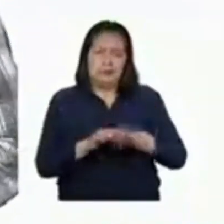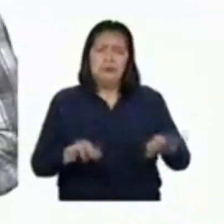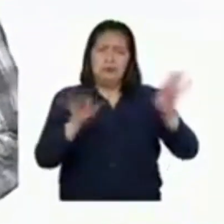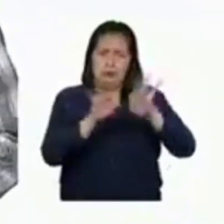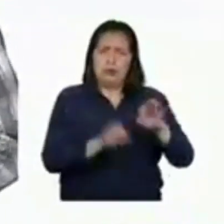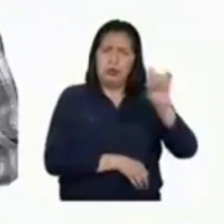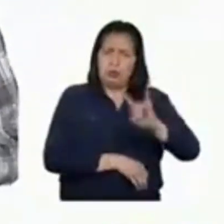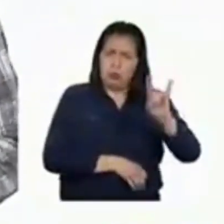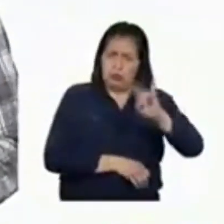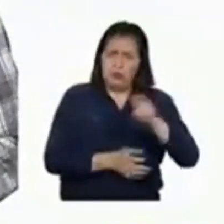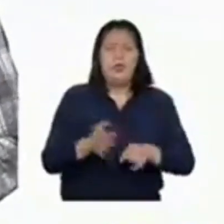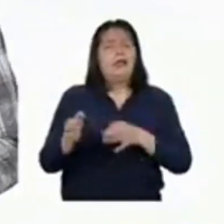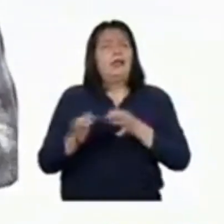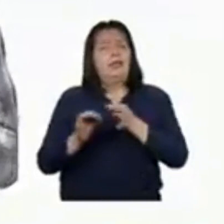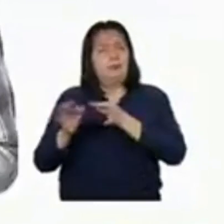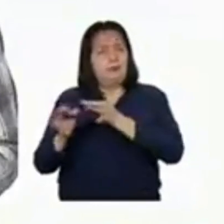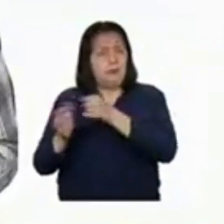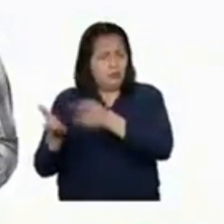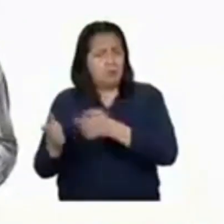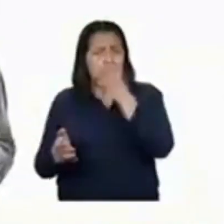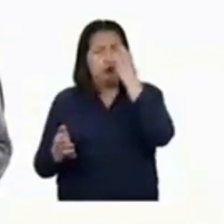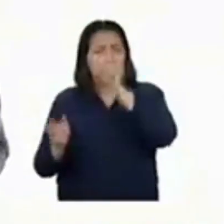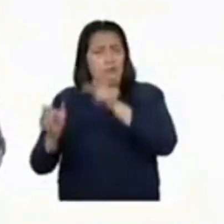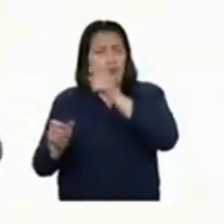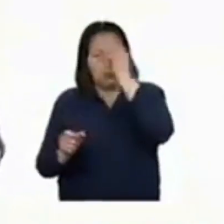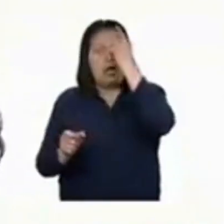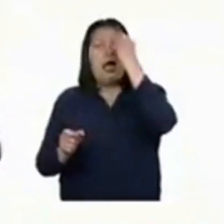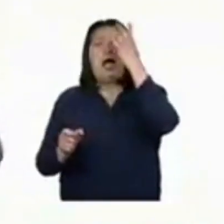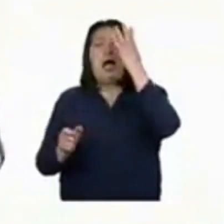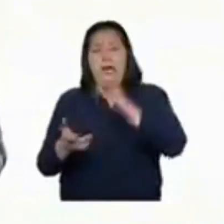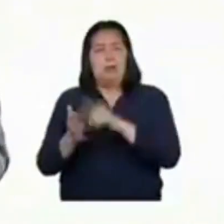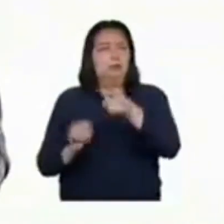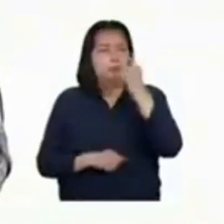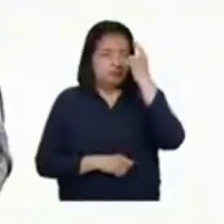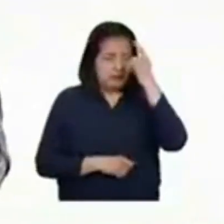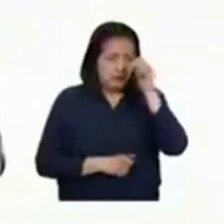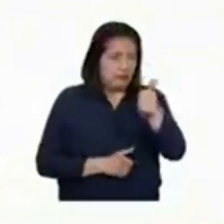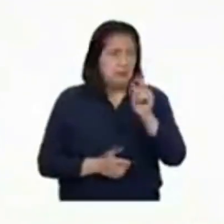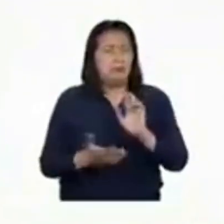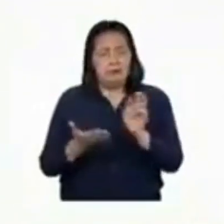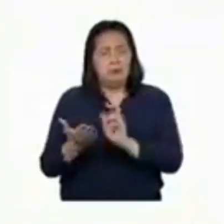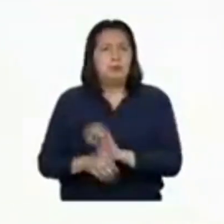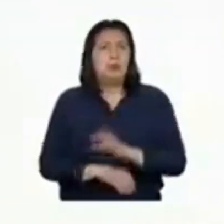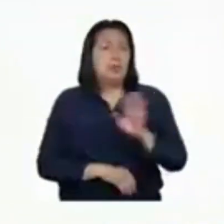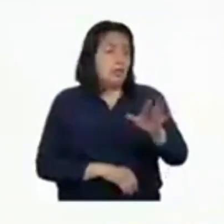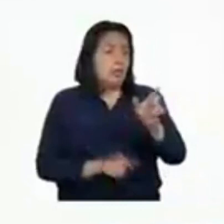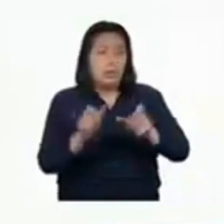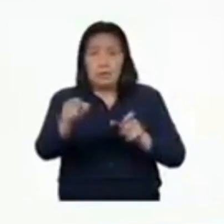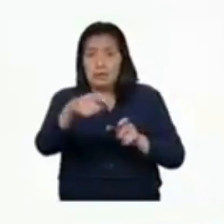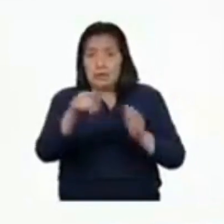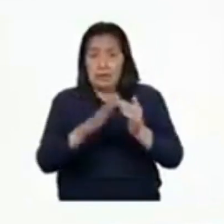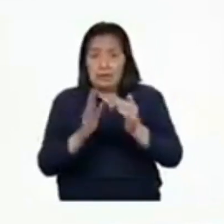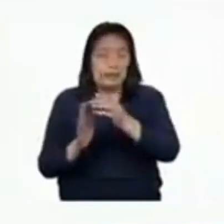importante usar argumentos convincentes. Por eso es necesario que los piensen bien y los revisen. ¿Alguien en casa se